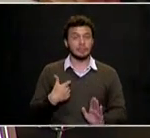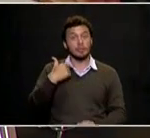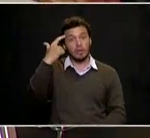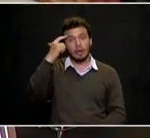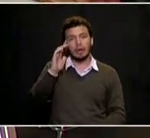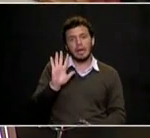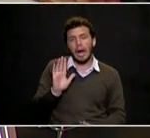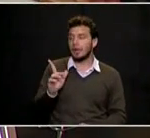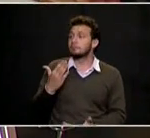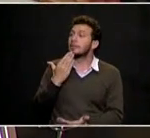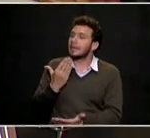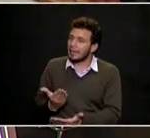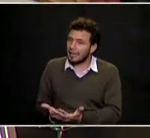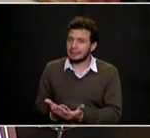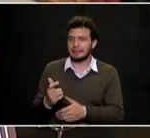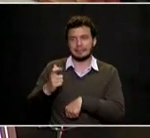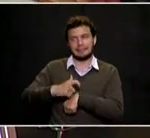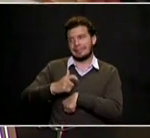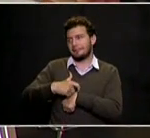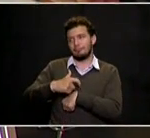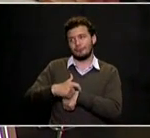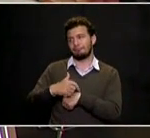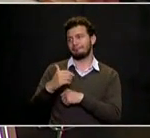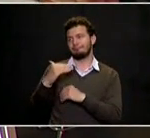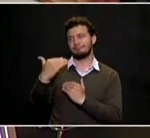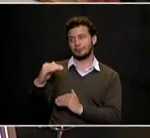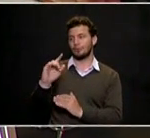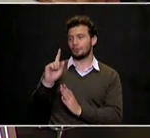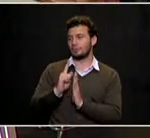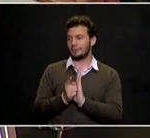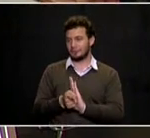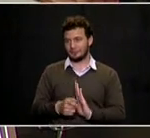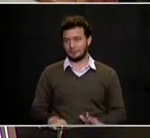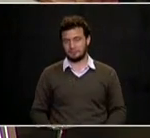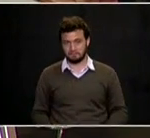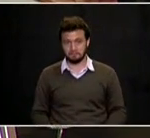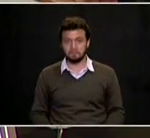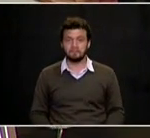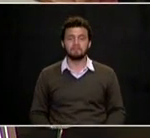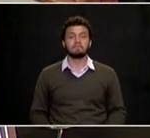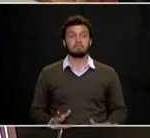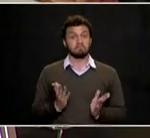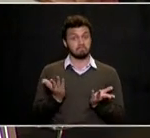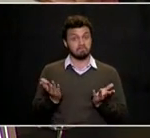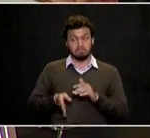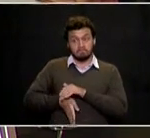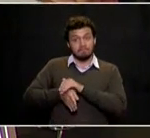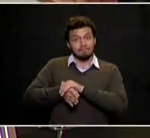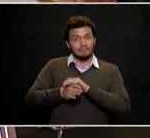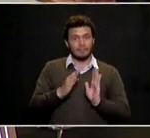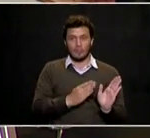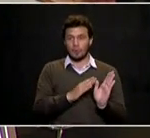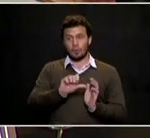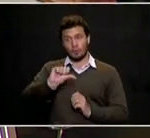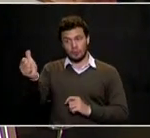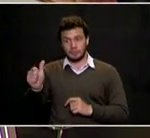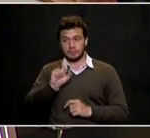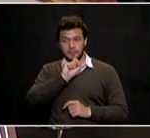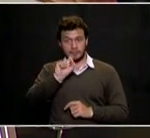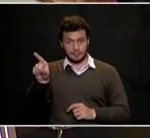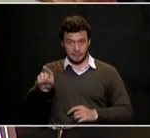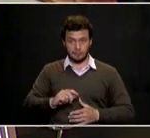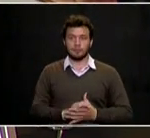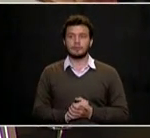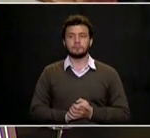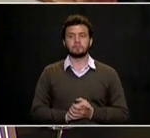candidata lastimosamente el tiempo concluyó vamos a continuar entonces con la siguiente pregunta ya el